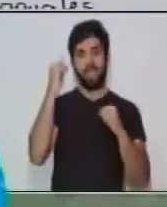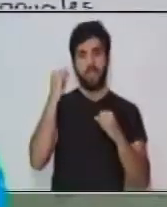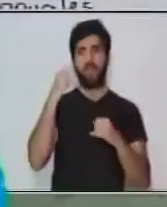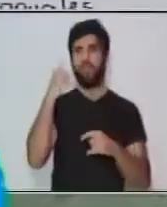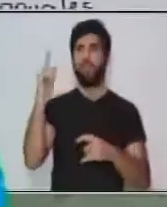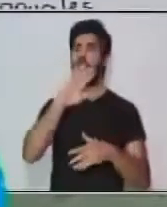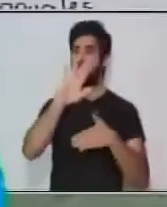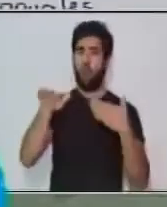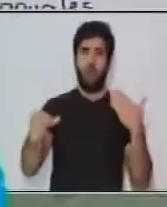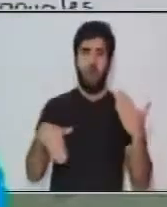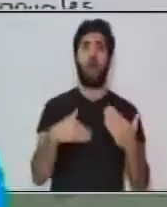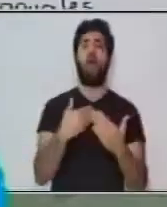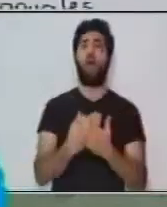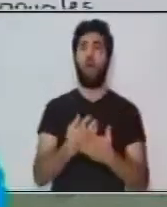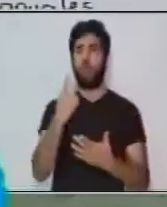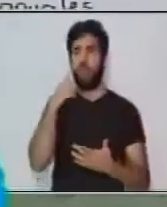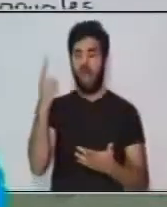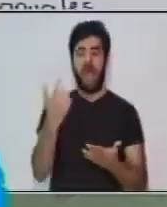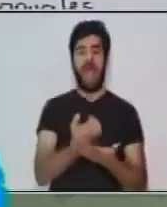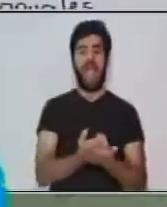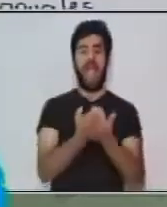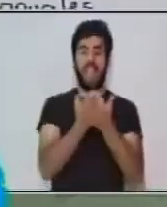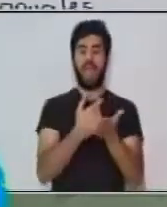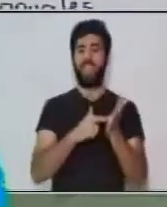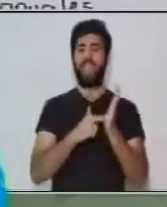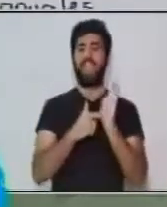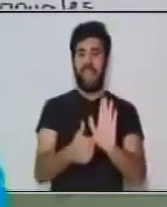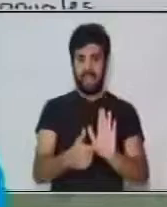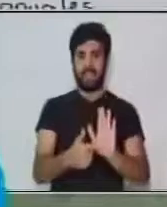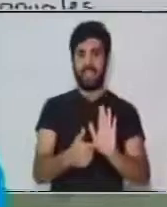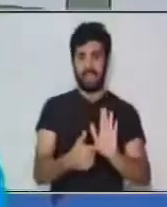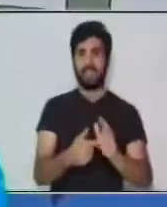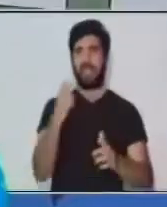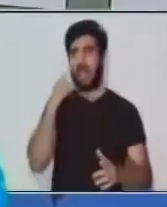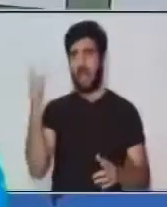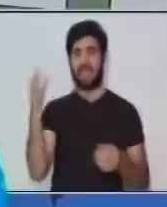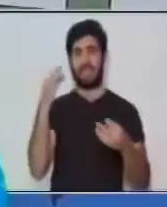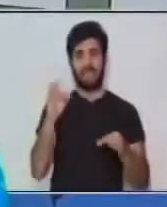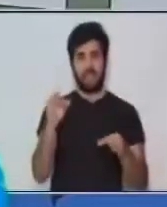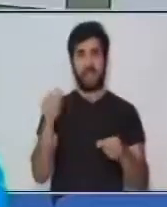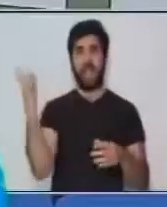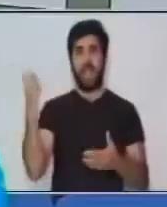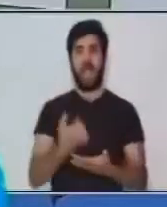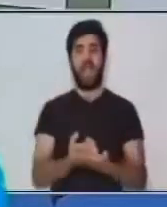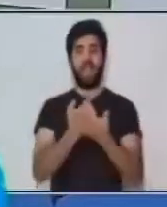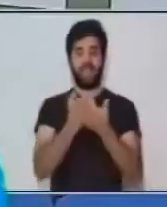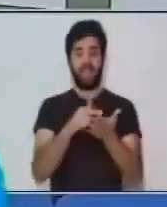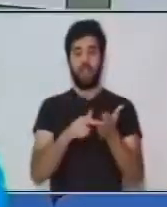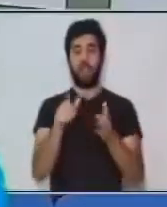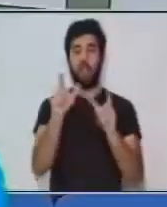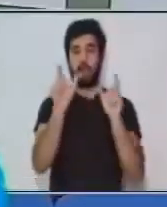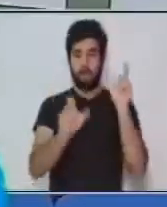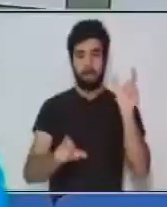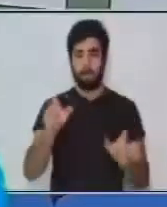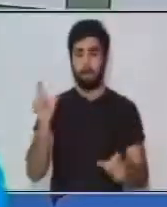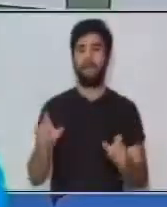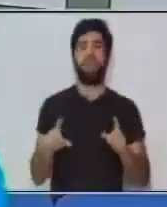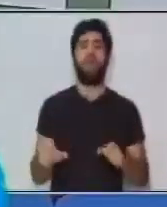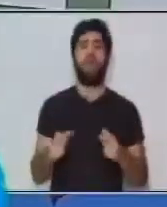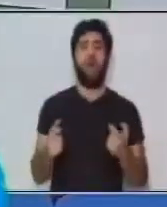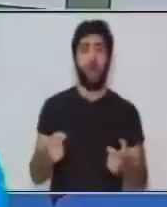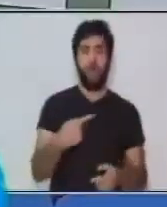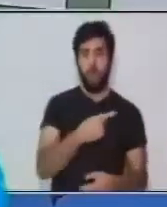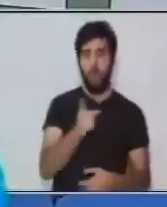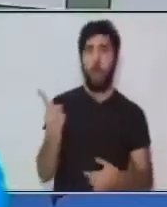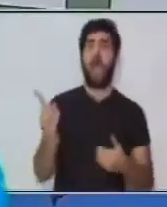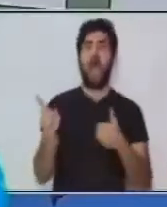aquello de evidencia. Evidencias que estén a la mano, evidencias de personaje o personajes que hayan